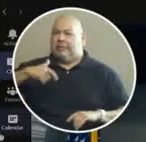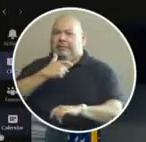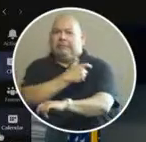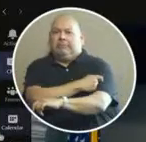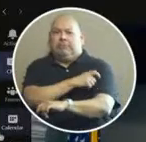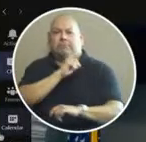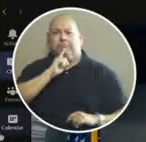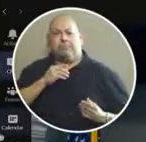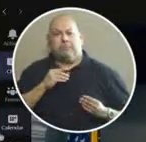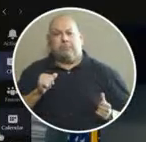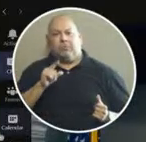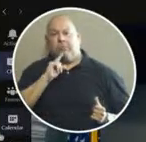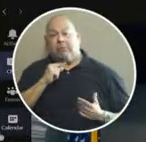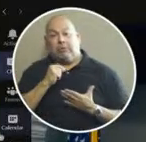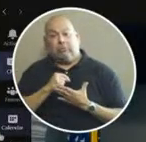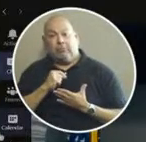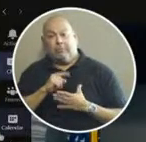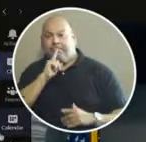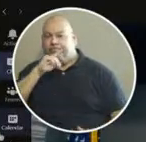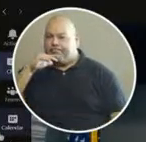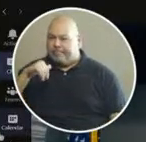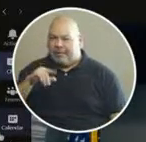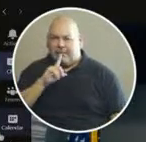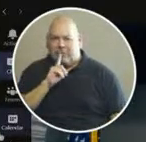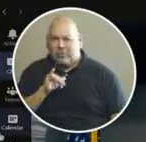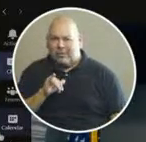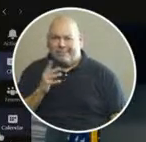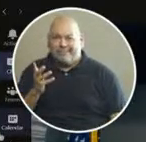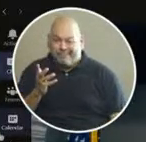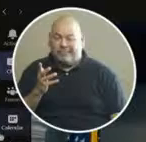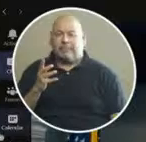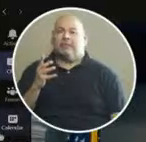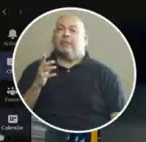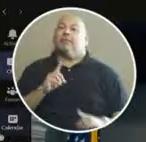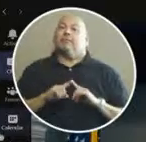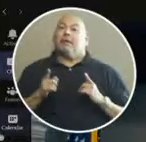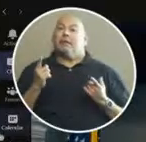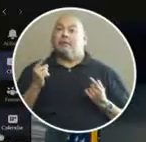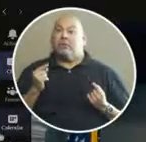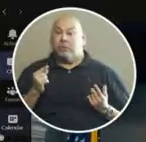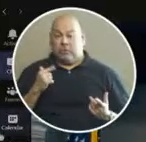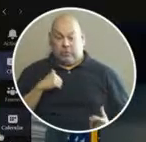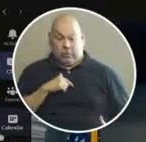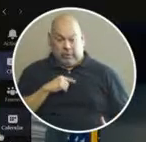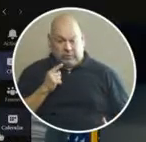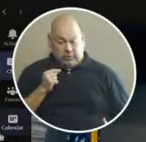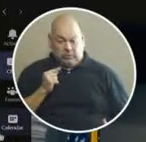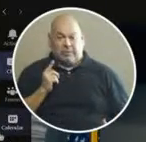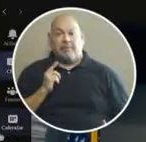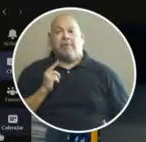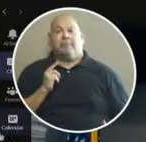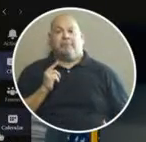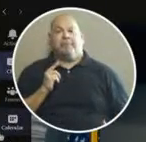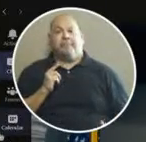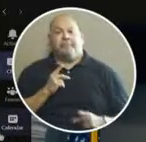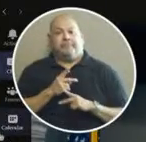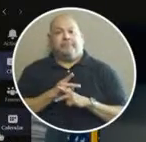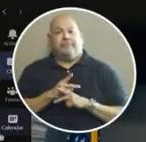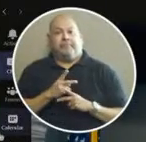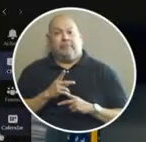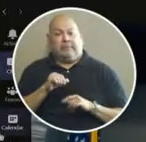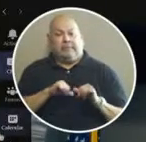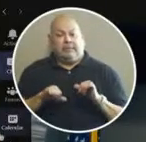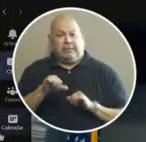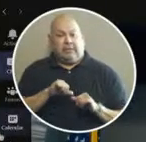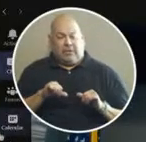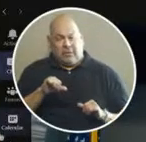todavía y no hay tratamiento efectivo hasta este momento. Así que lo que tenemos que hacer es cuidarnos unos a